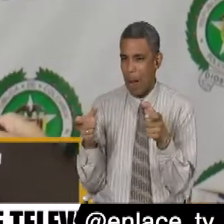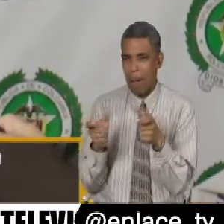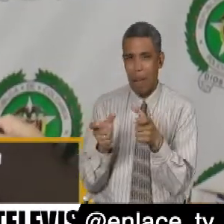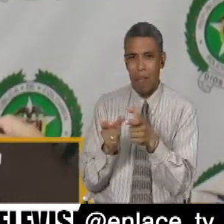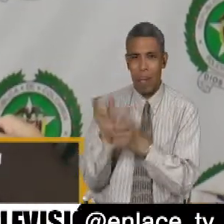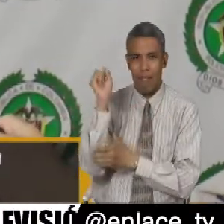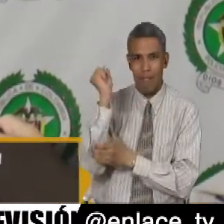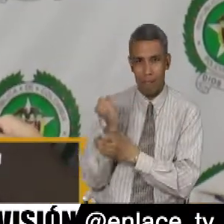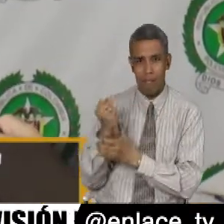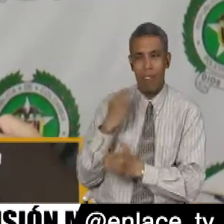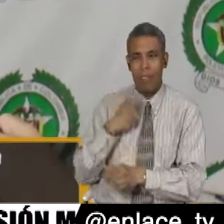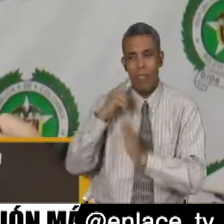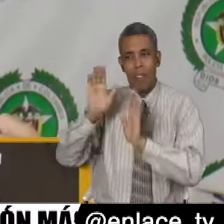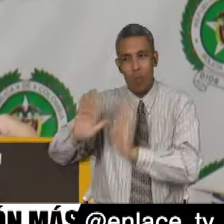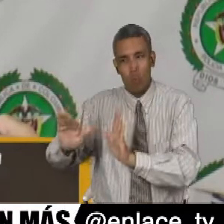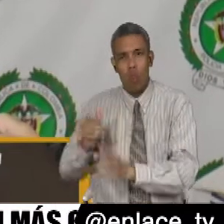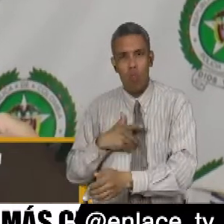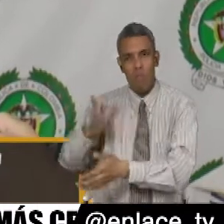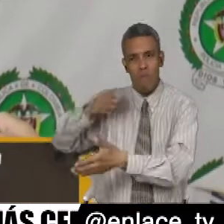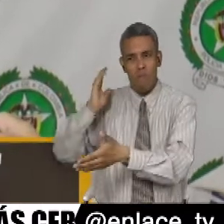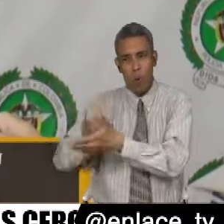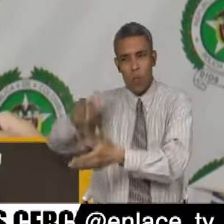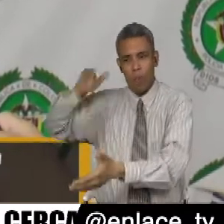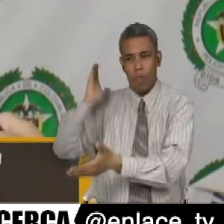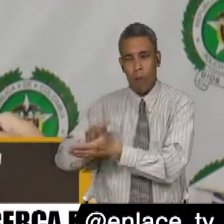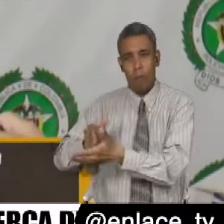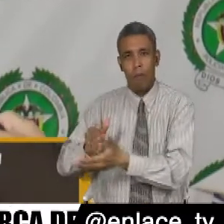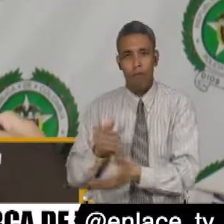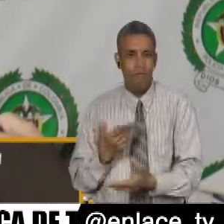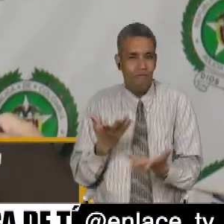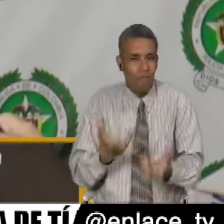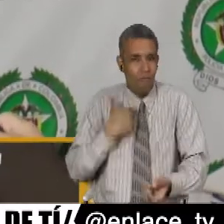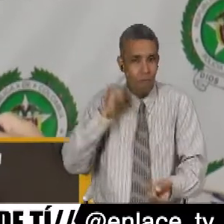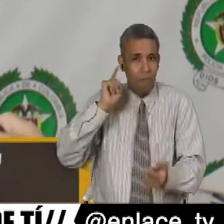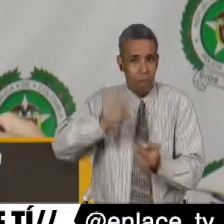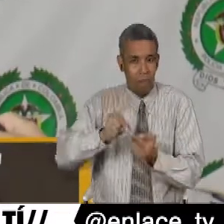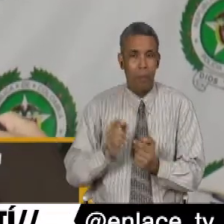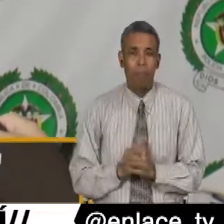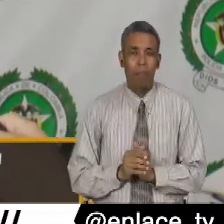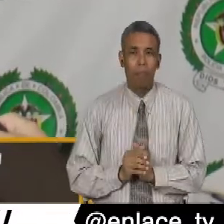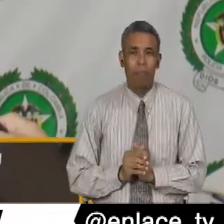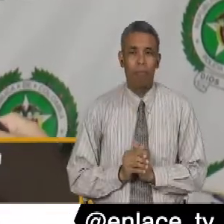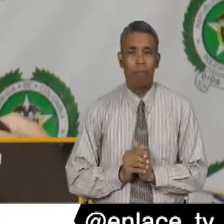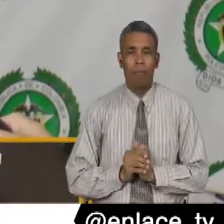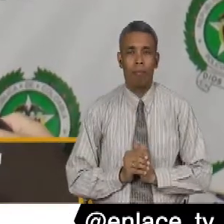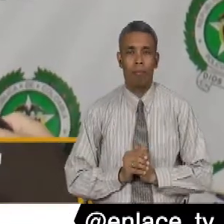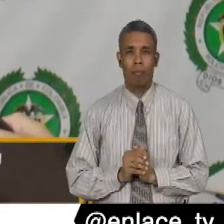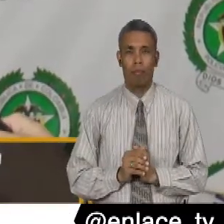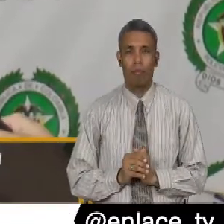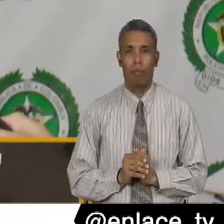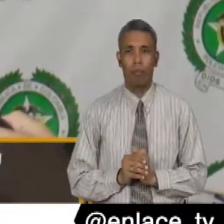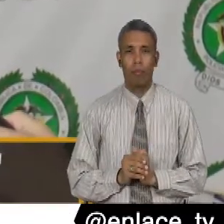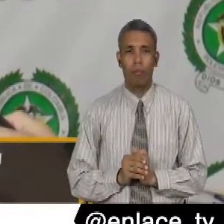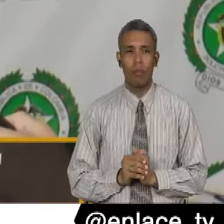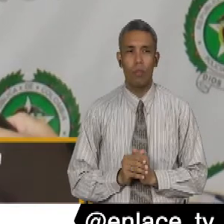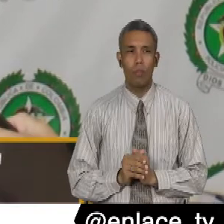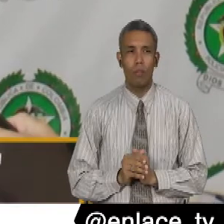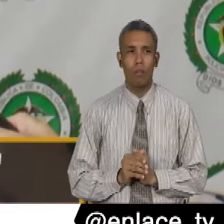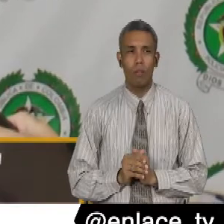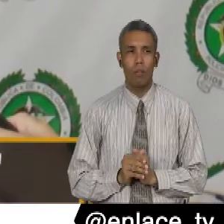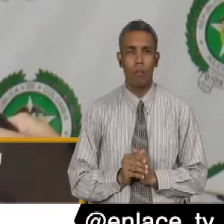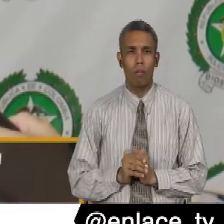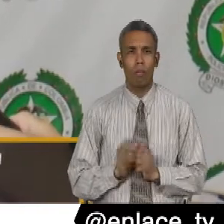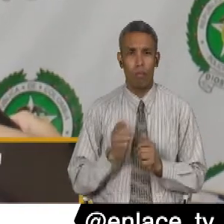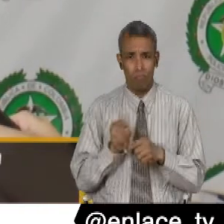su asentamiento en el sector de nariño esto conlleva a una captura que se había hecho por nuestro grupo gaula en esta